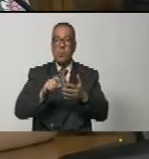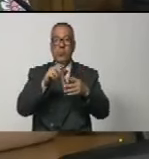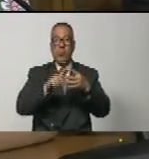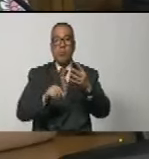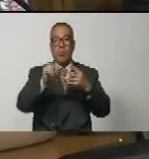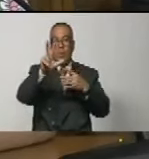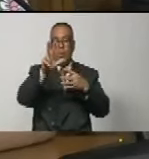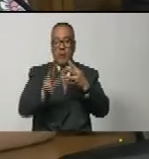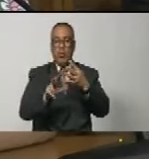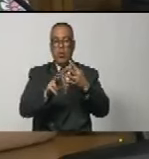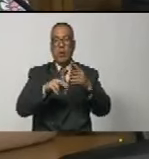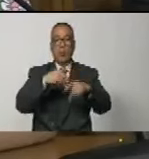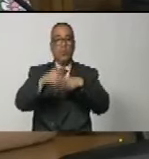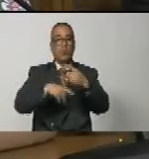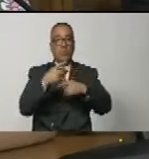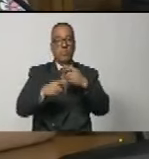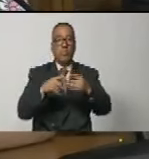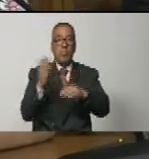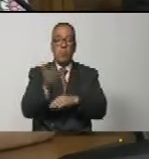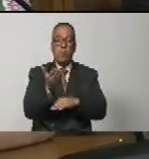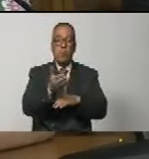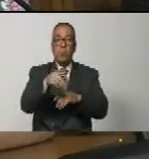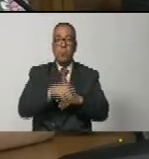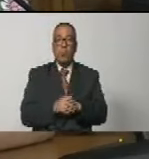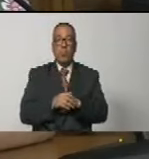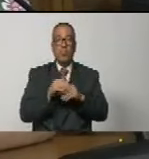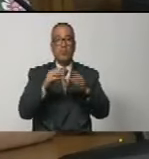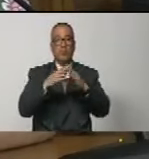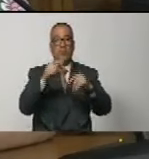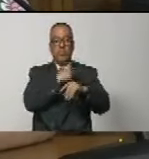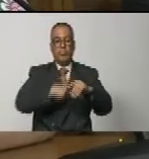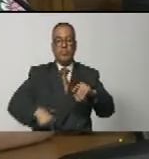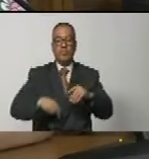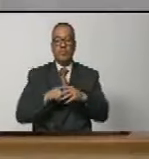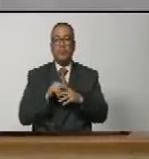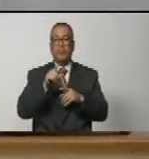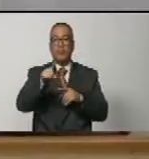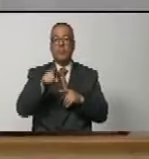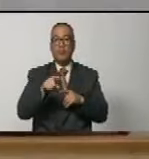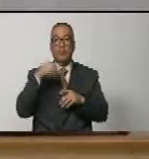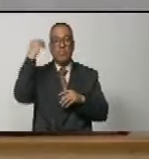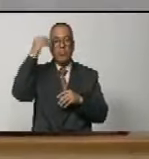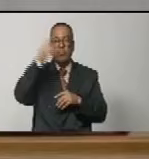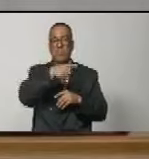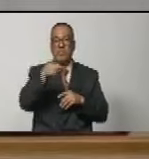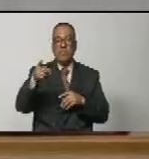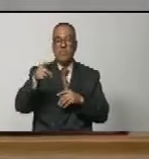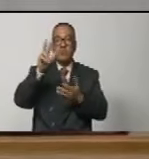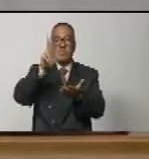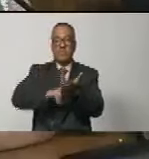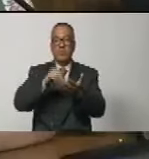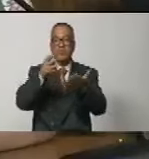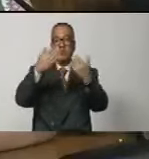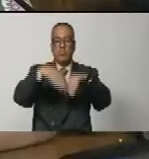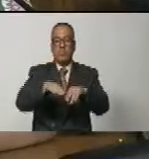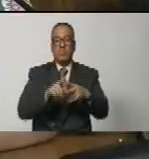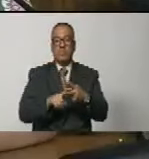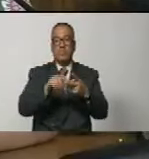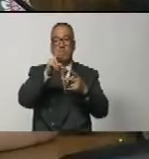Sección tercera del procedimiento sancionatorio. Es todo, ciudadano presidente. En consideración. Aprobado. Siguiente.